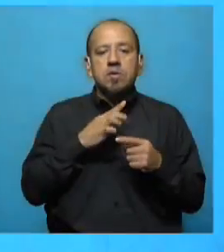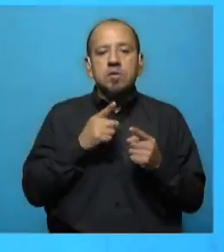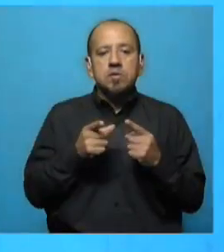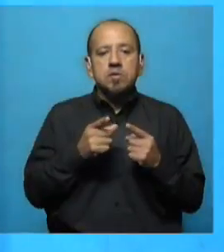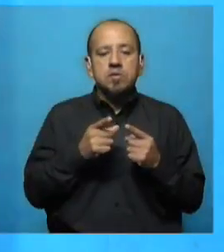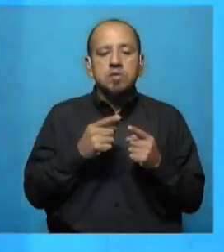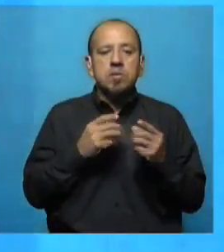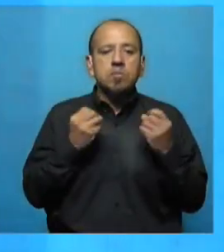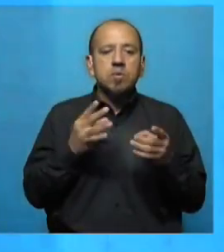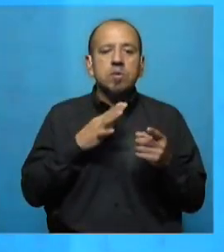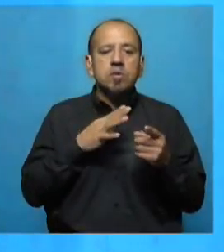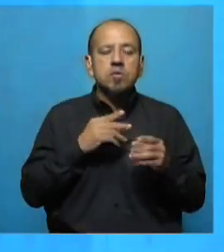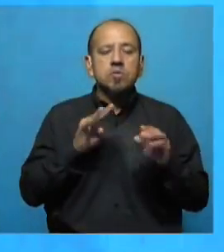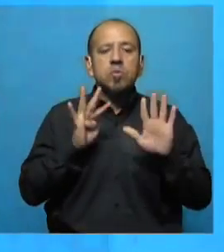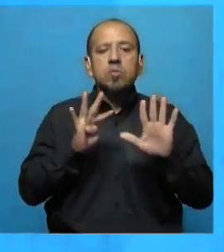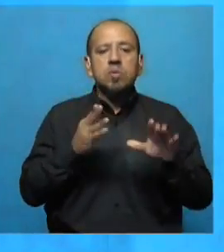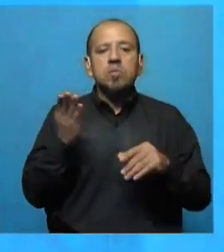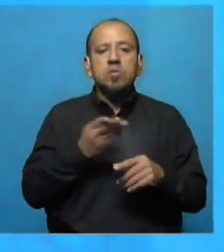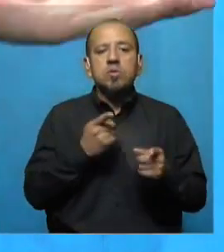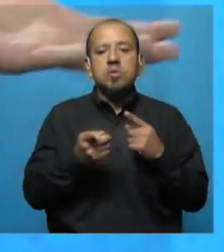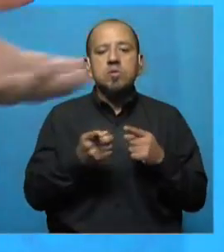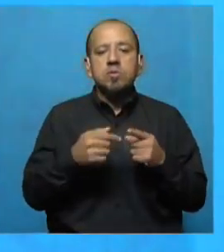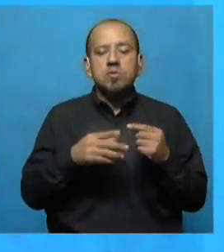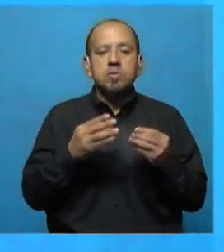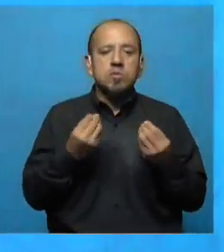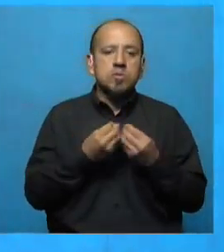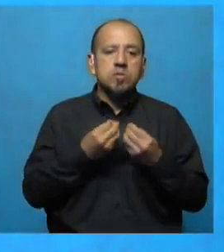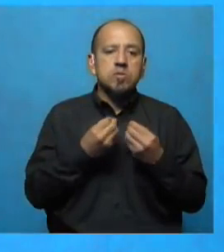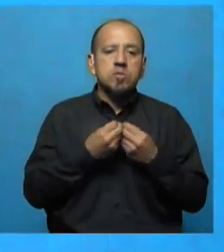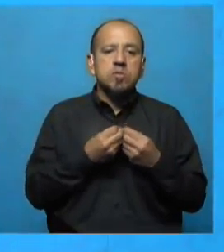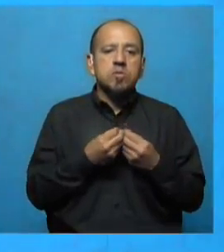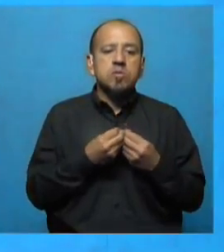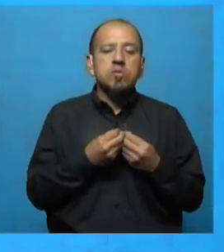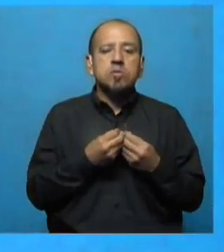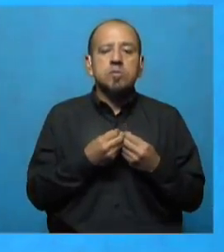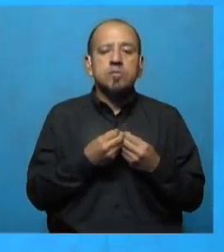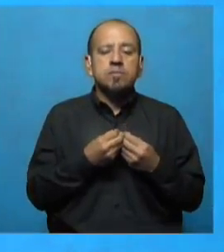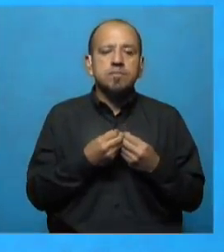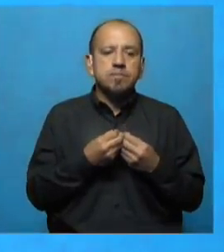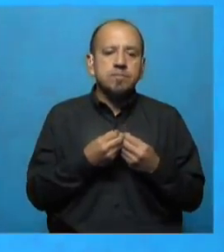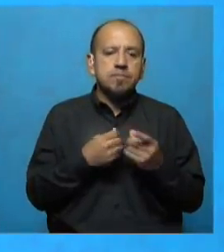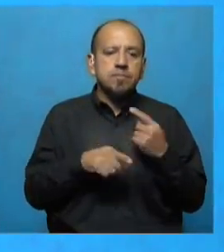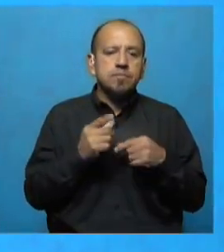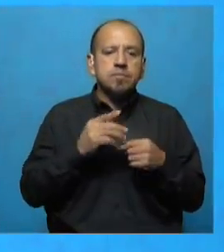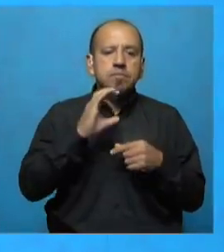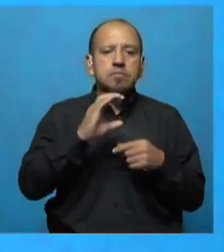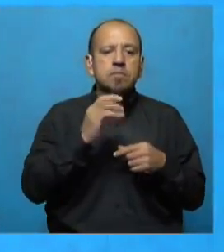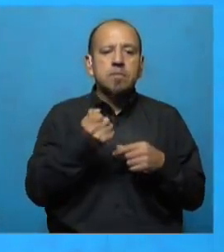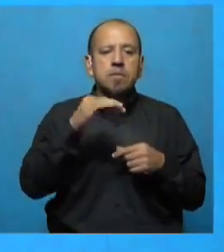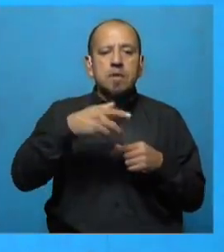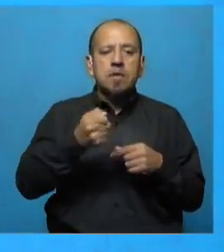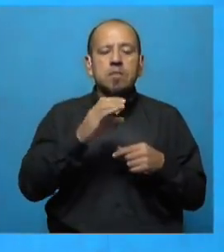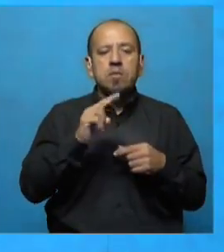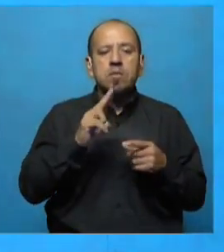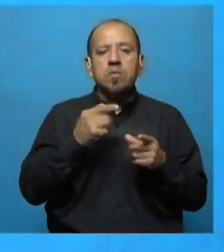porque viste estaba en 99 y 99% O sea no justo sale como acúa que es una sala